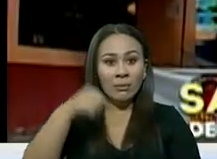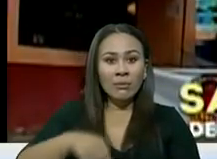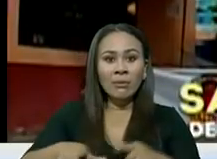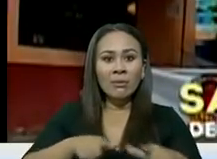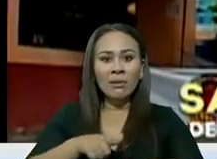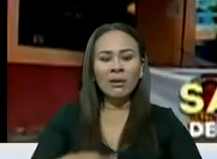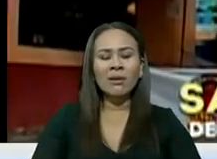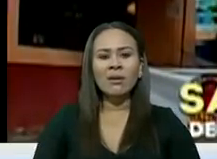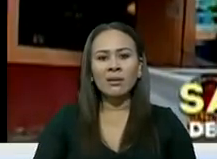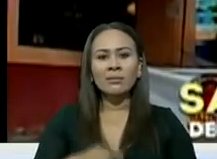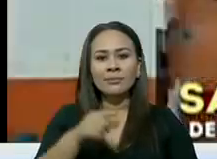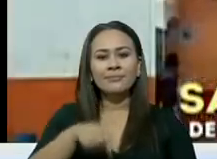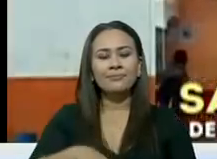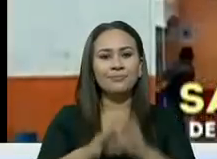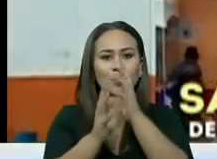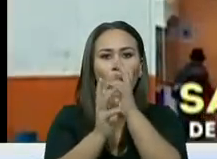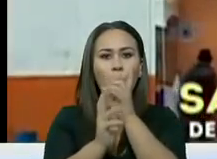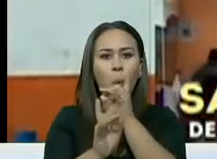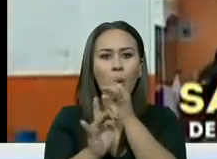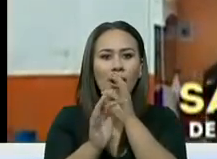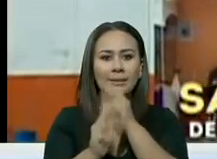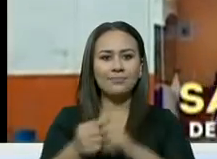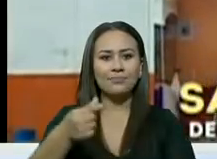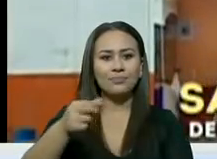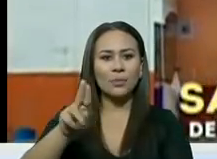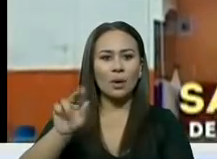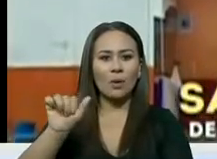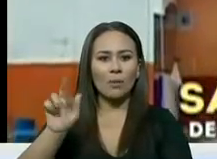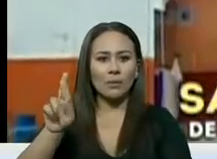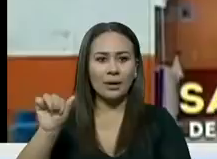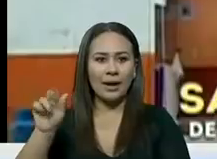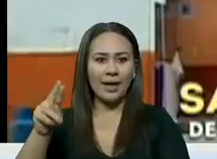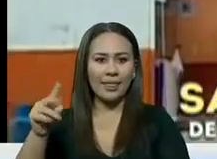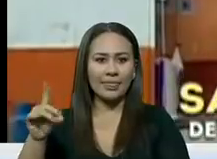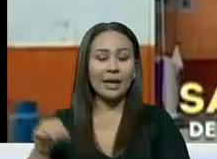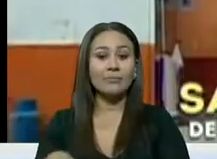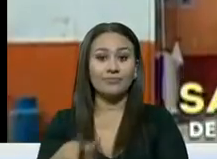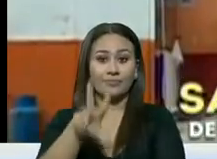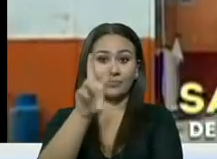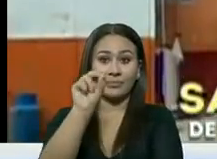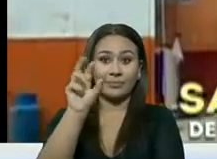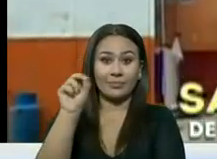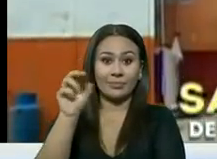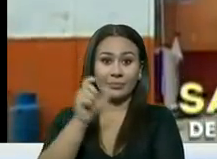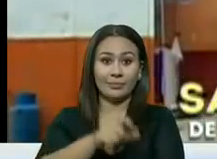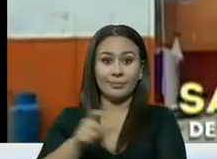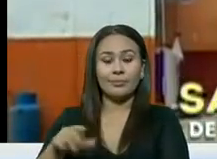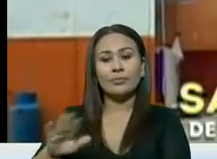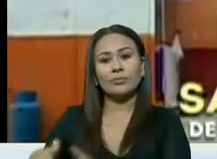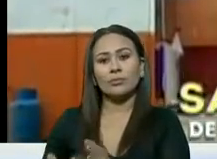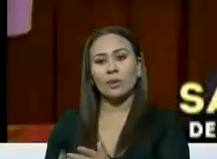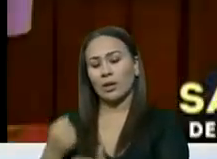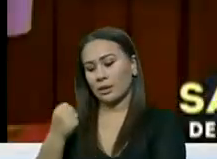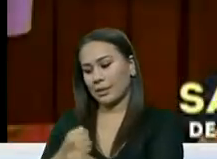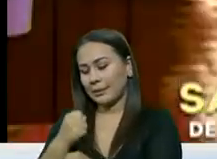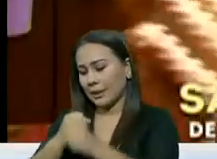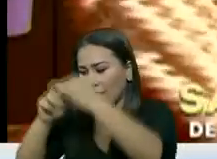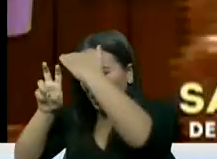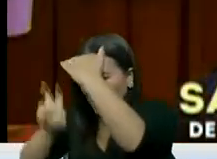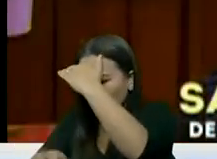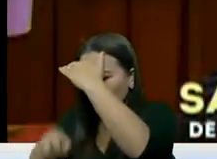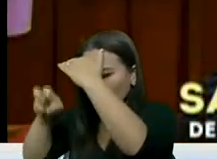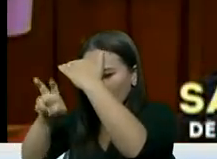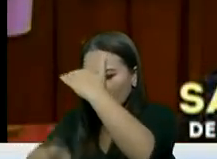llegamos en el 71, había 300 habitantes más o menos, todos bajo hacienda, todos trabajando la sal. Libertad de la